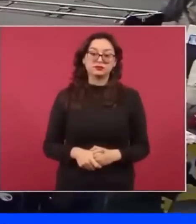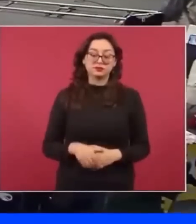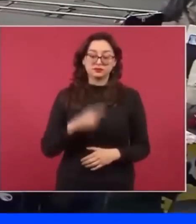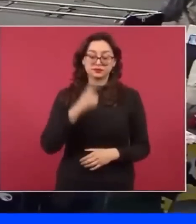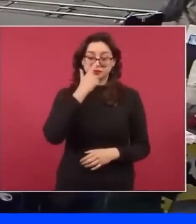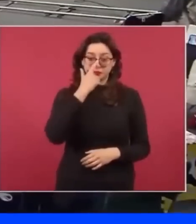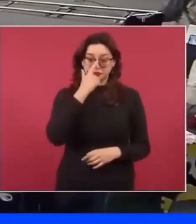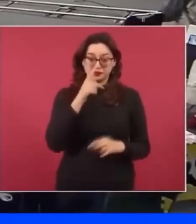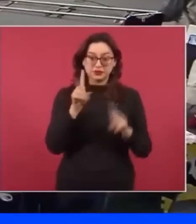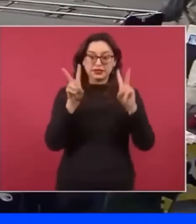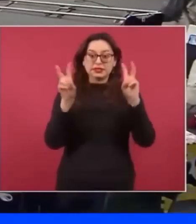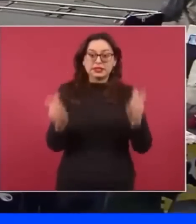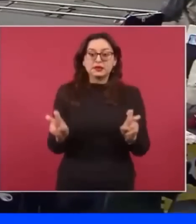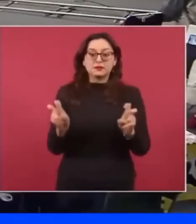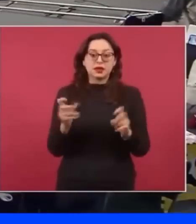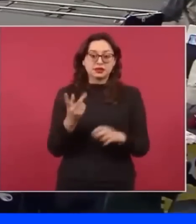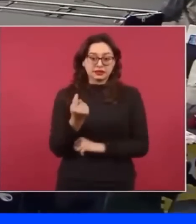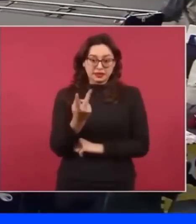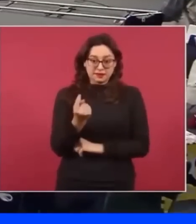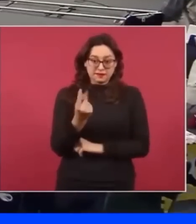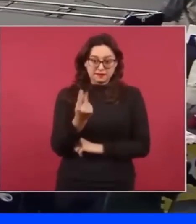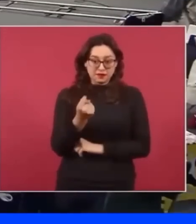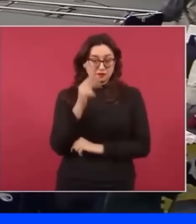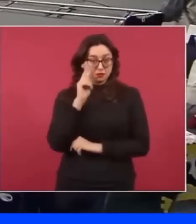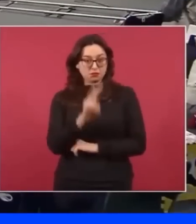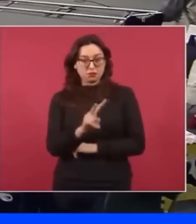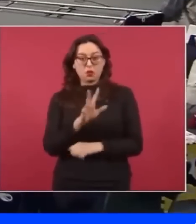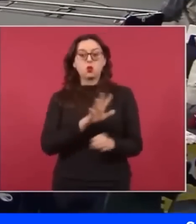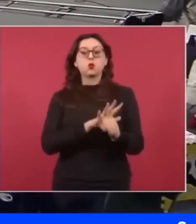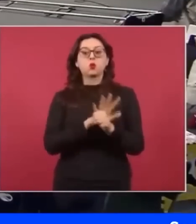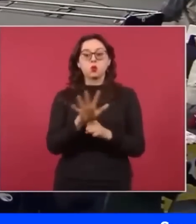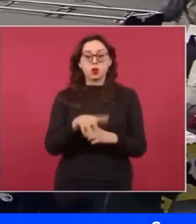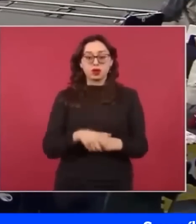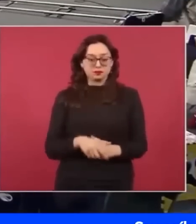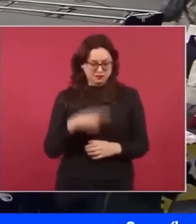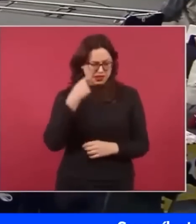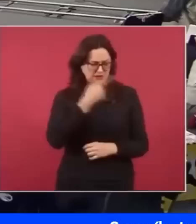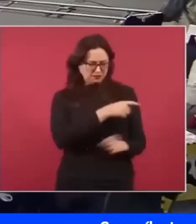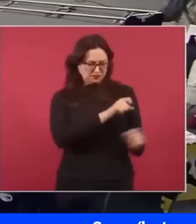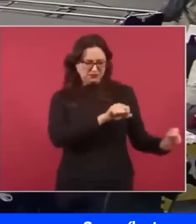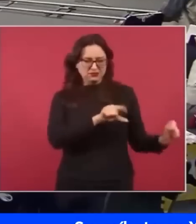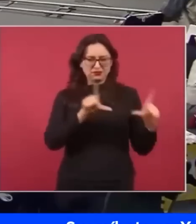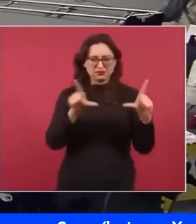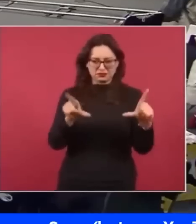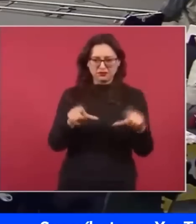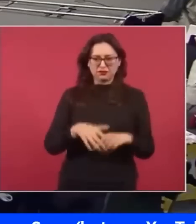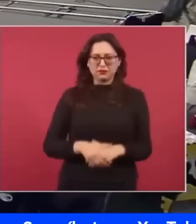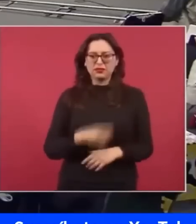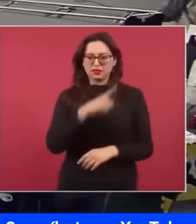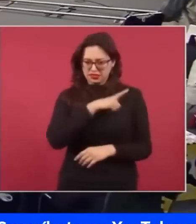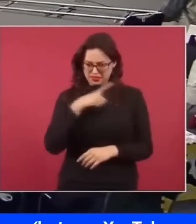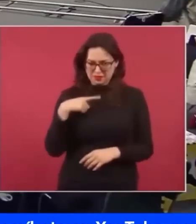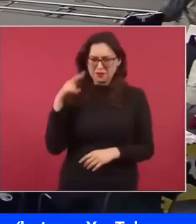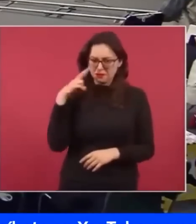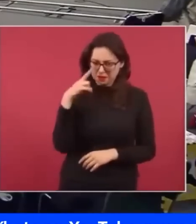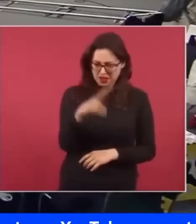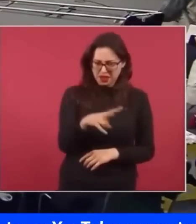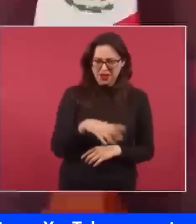¿La pones? Porque sí, porque la recomiendo,